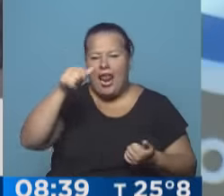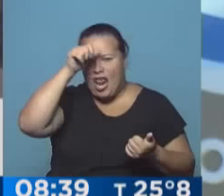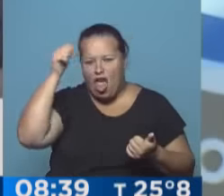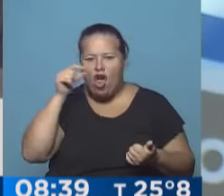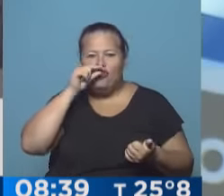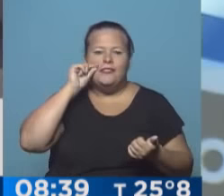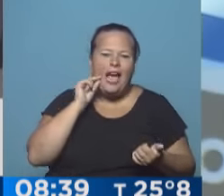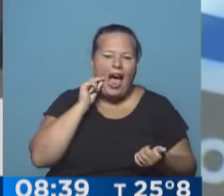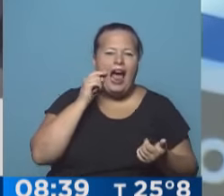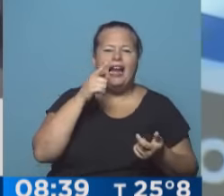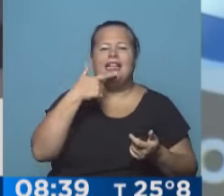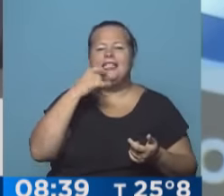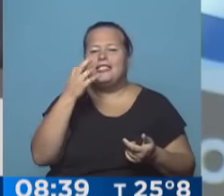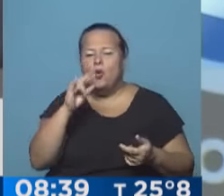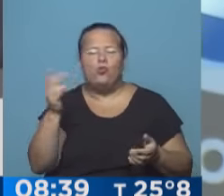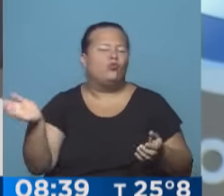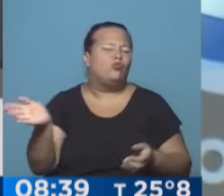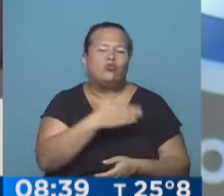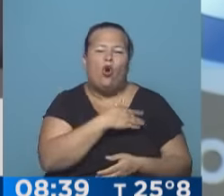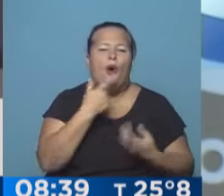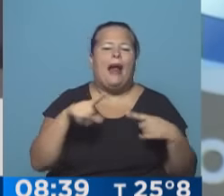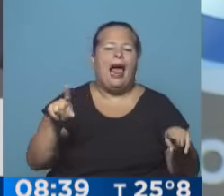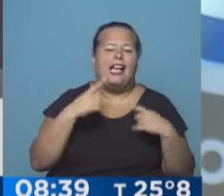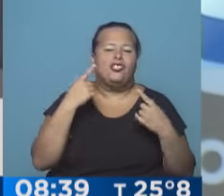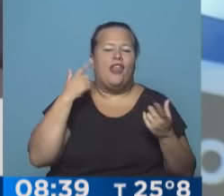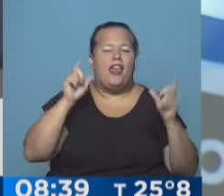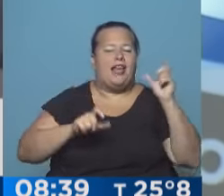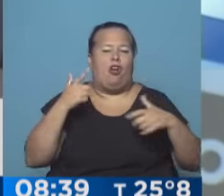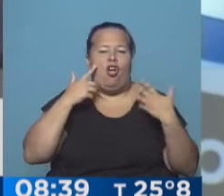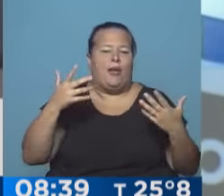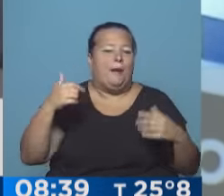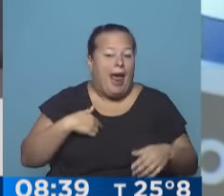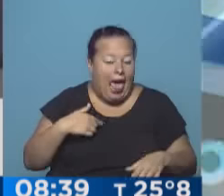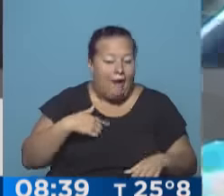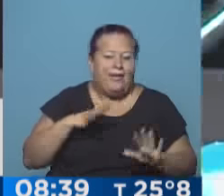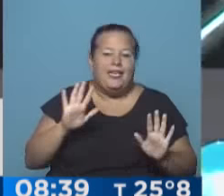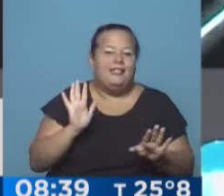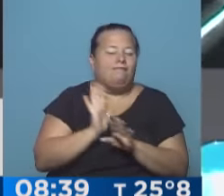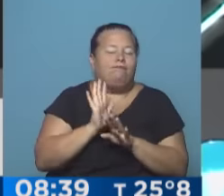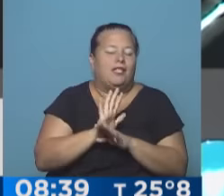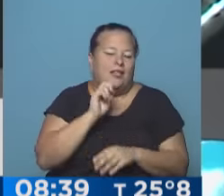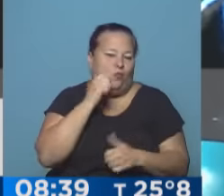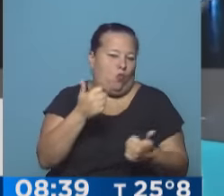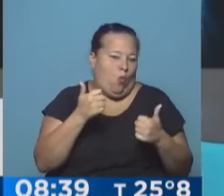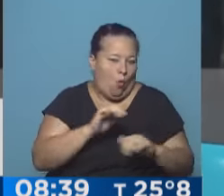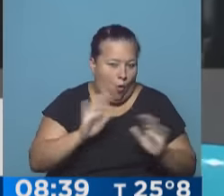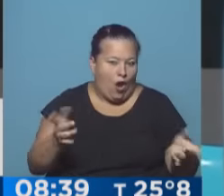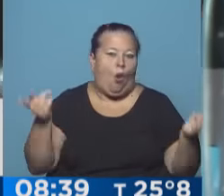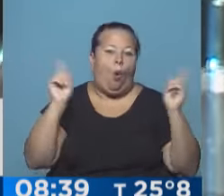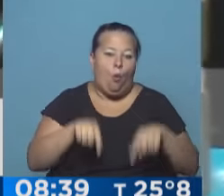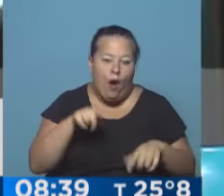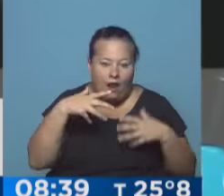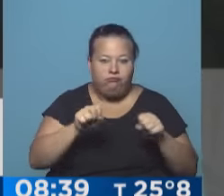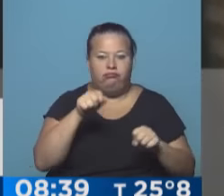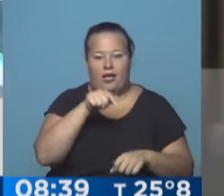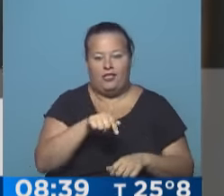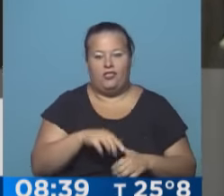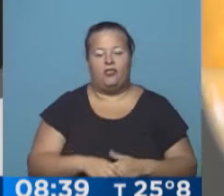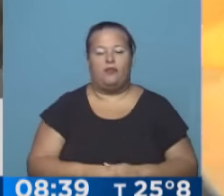de Cerú, de todos, de lo que es para el cancionero popular, para mí realmente es una joya que se recupere eso.